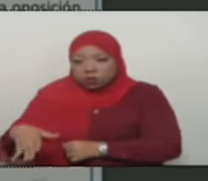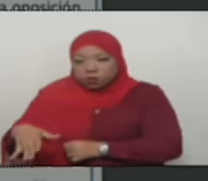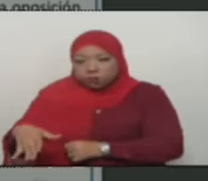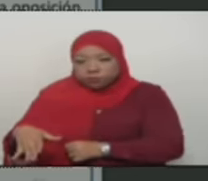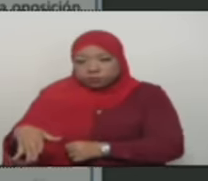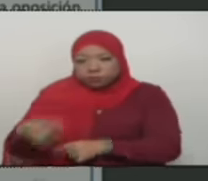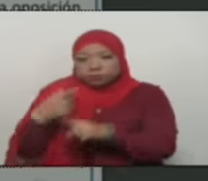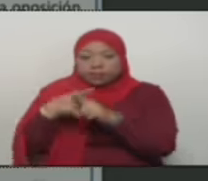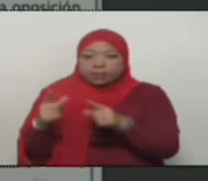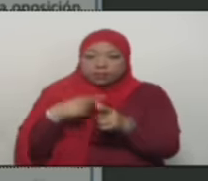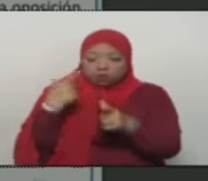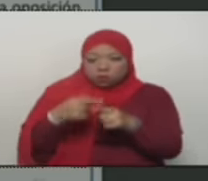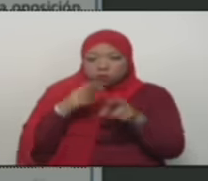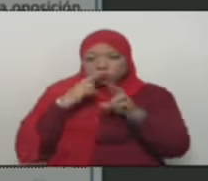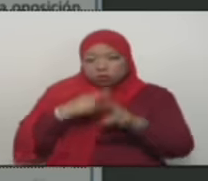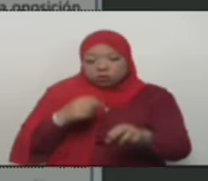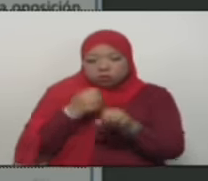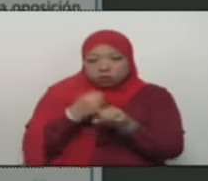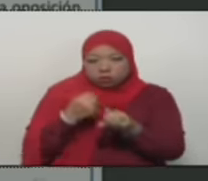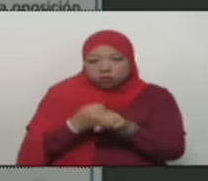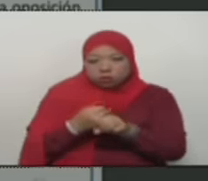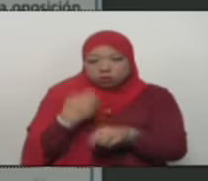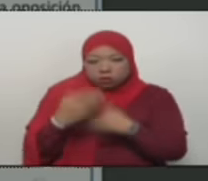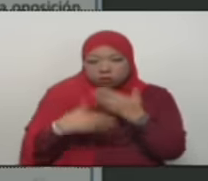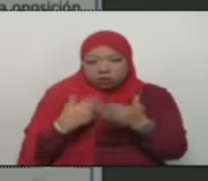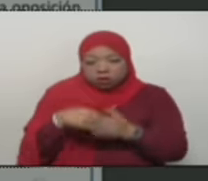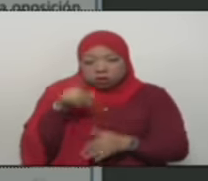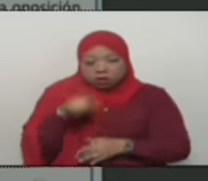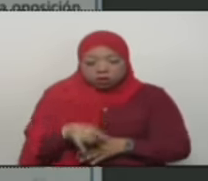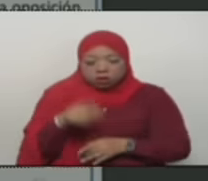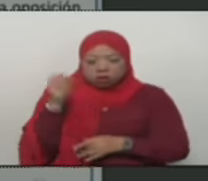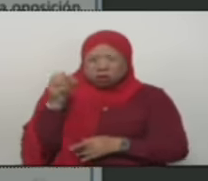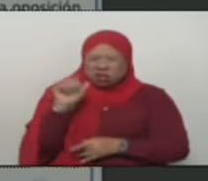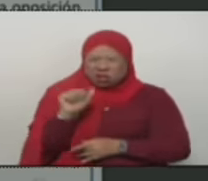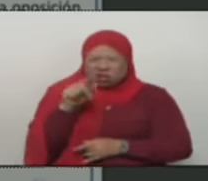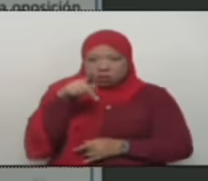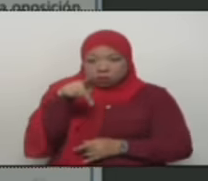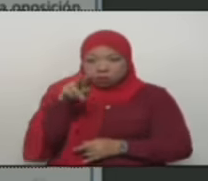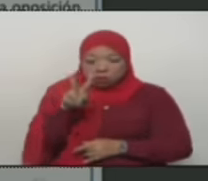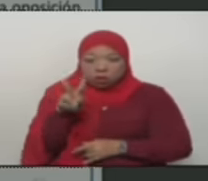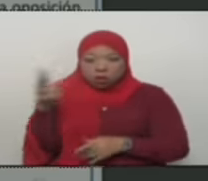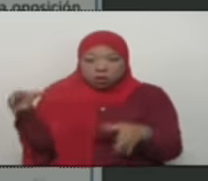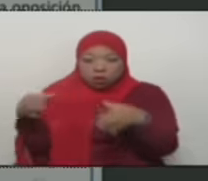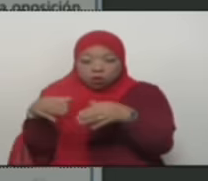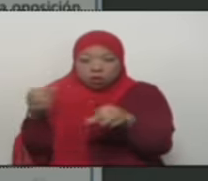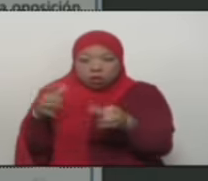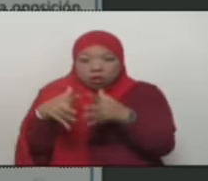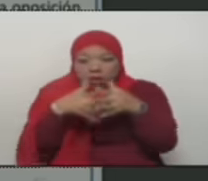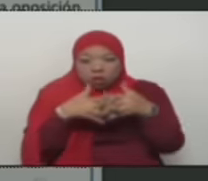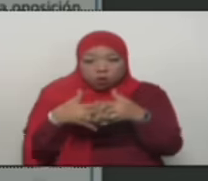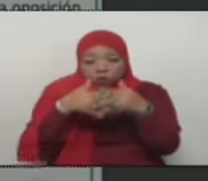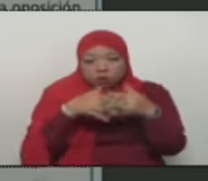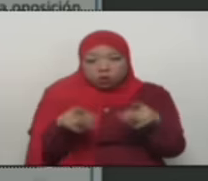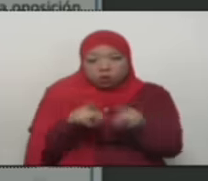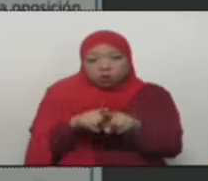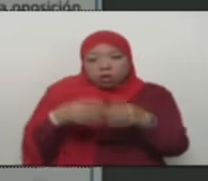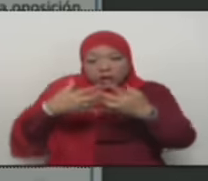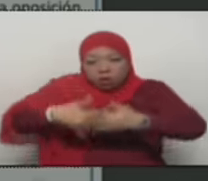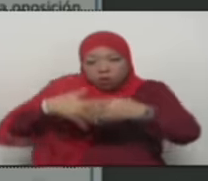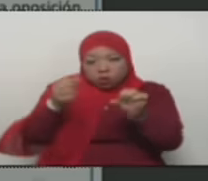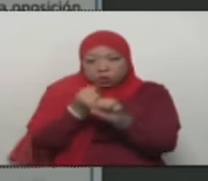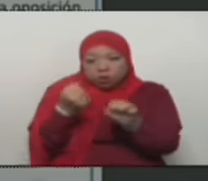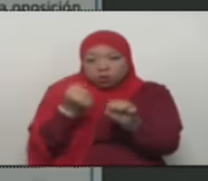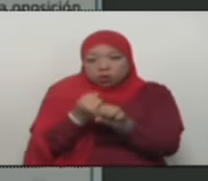Y entonces dice, ese resultado que Maduro perdió fue validado también por la AP, Associated Press, Washington Post, y por una empresa que se llama